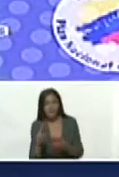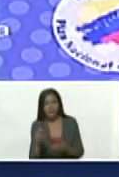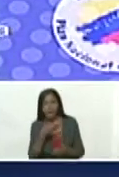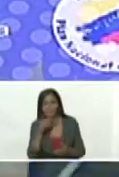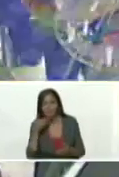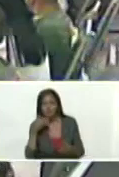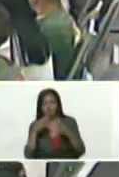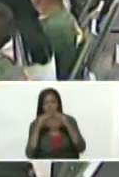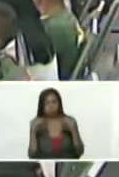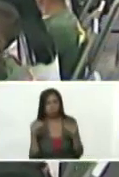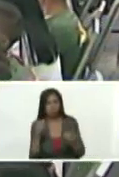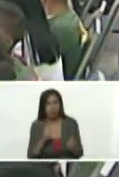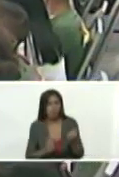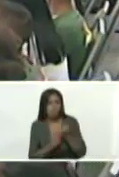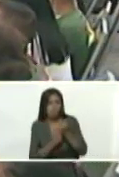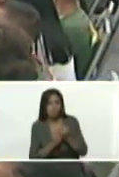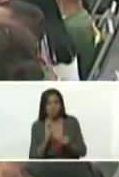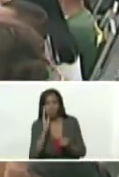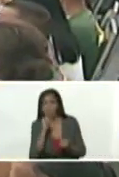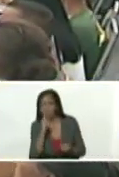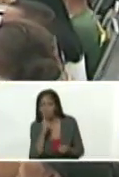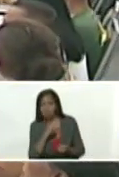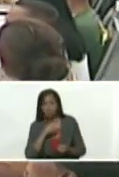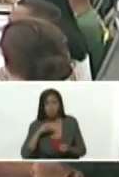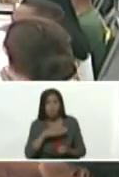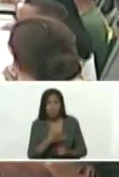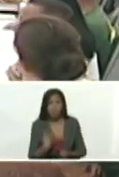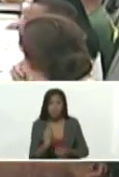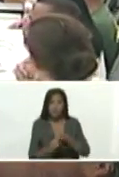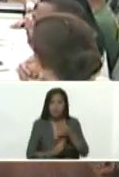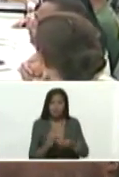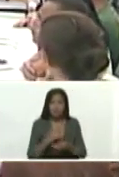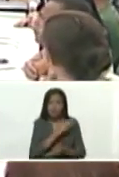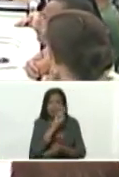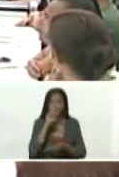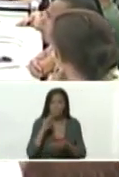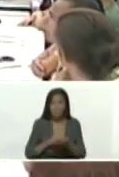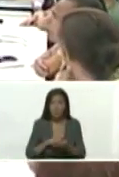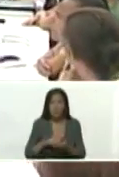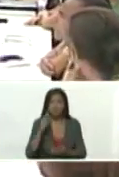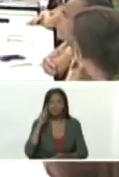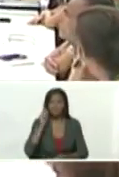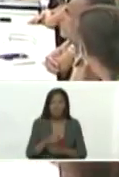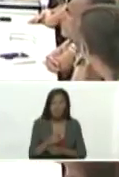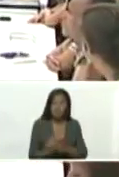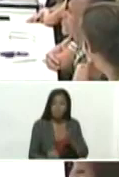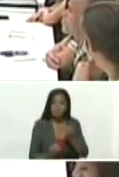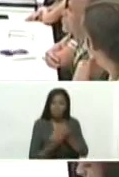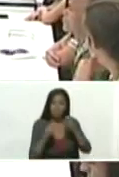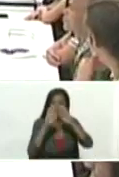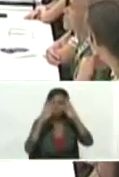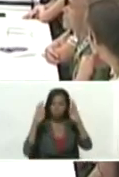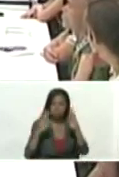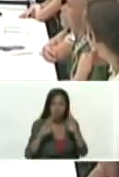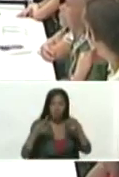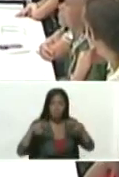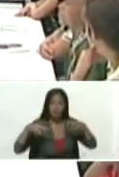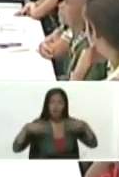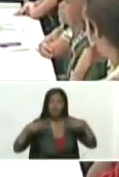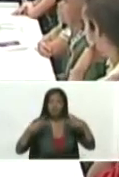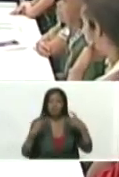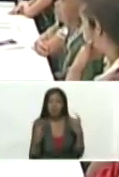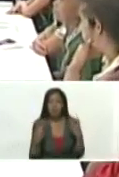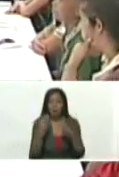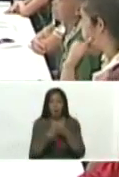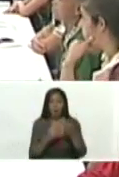todos. Si queremos hacer república, debemos emplear medios tan nuevos